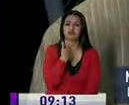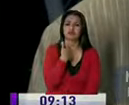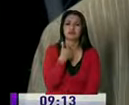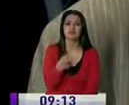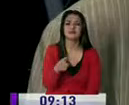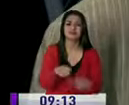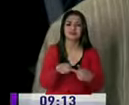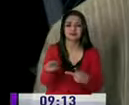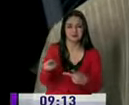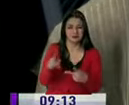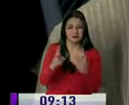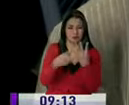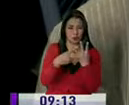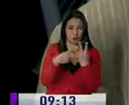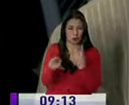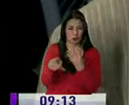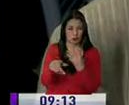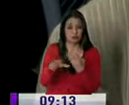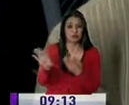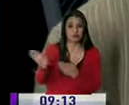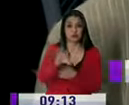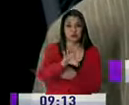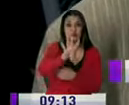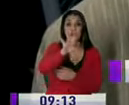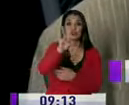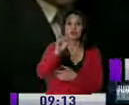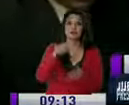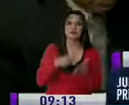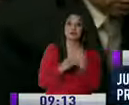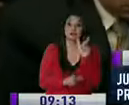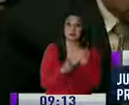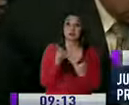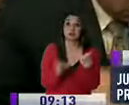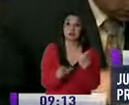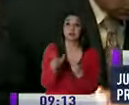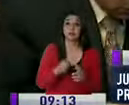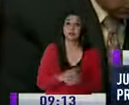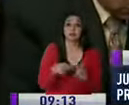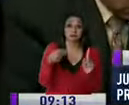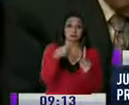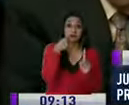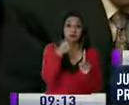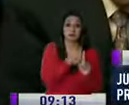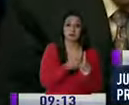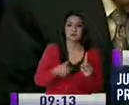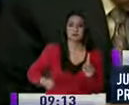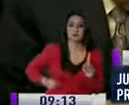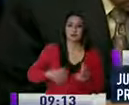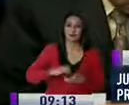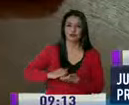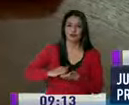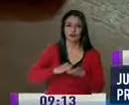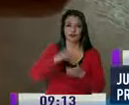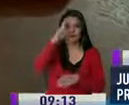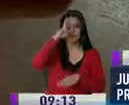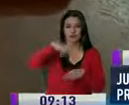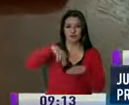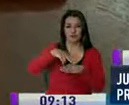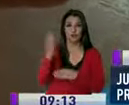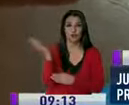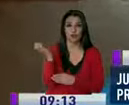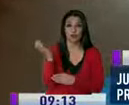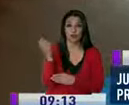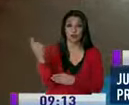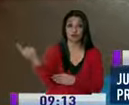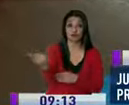del Ecuador, sobre 480 mil personas. Según Manuel Muñoz, presidente de la Confederación, la decisión habría